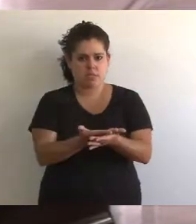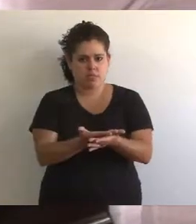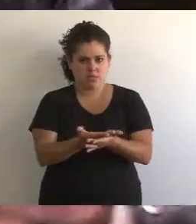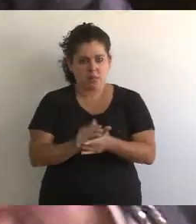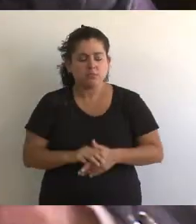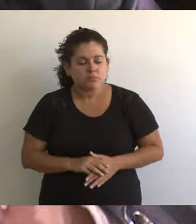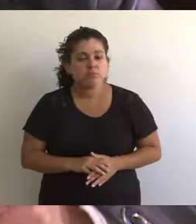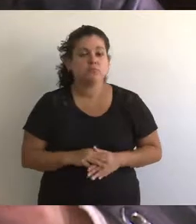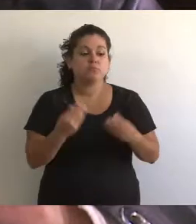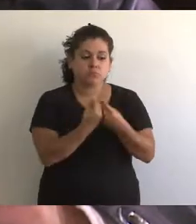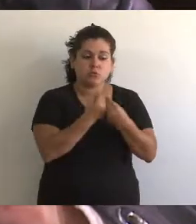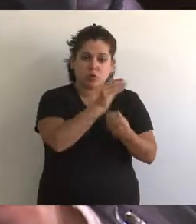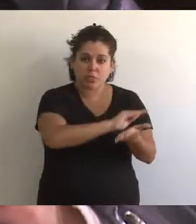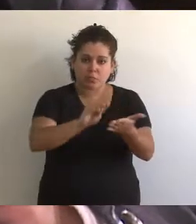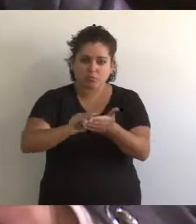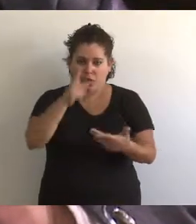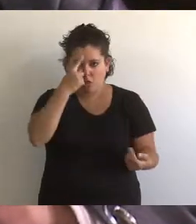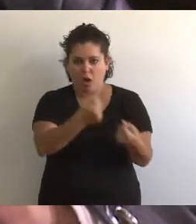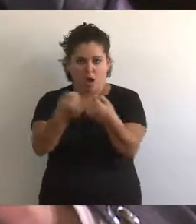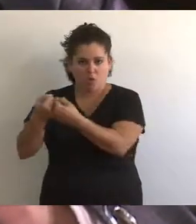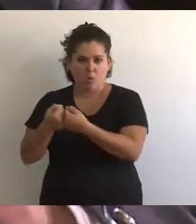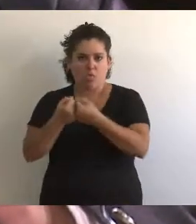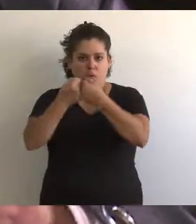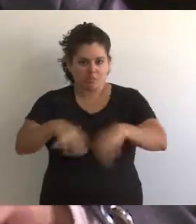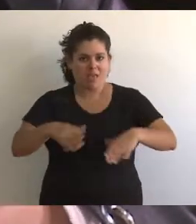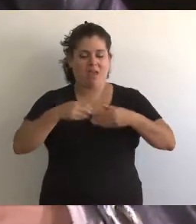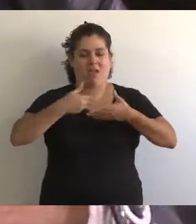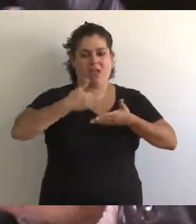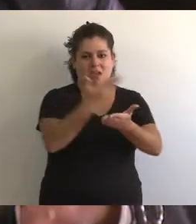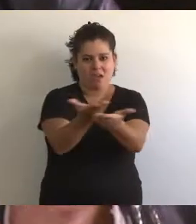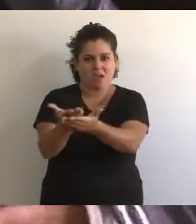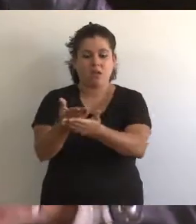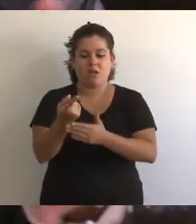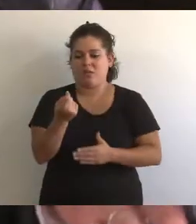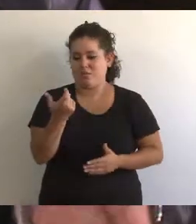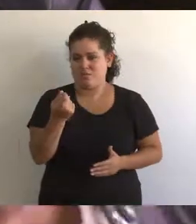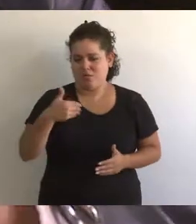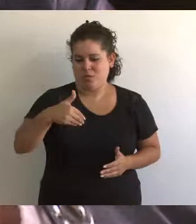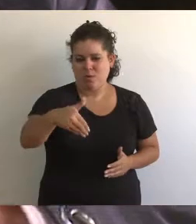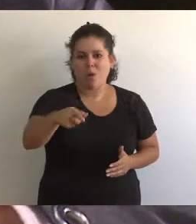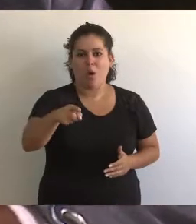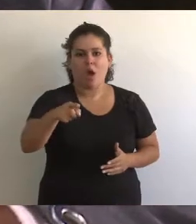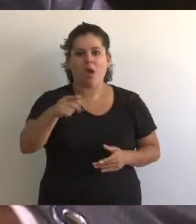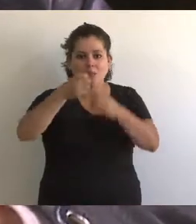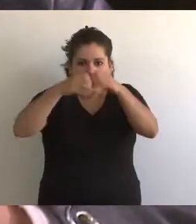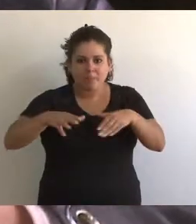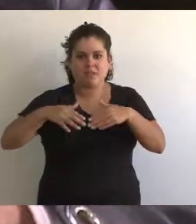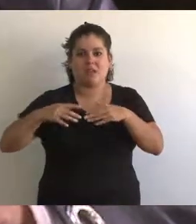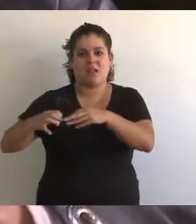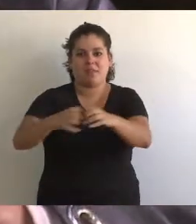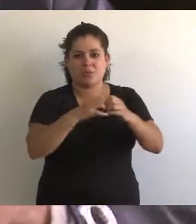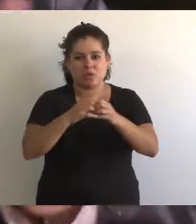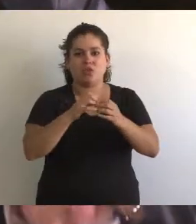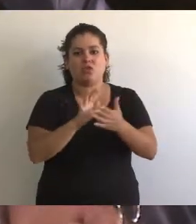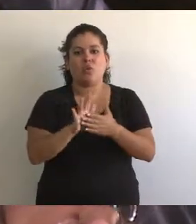proyecto. Varios diputados estuvieron de acuerdo con la iniciativa, lo hemos presentado y en pocos días más comenzaremos